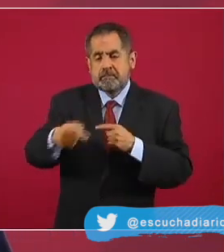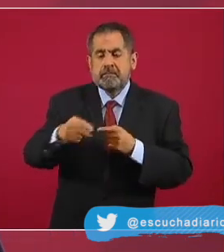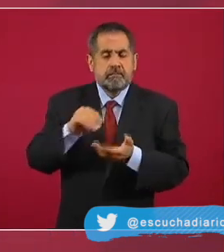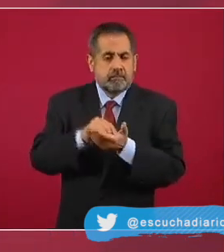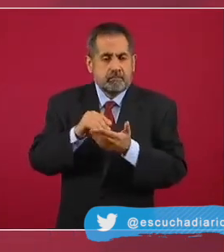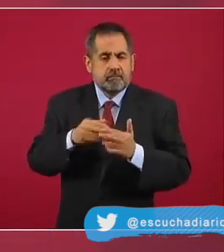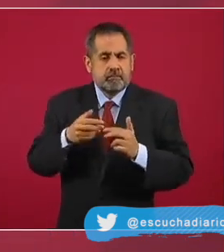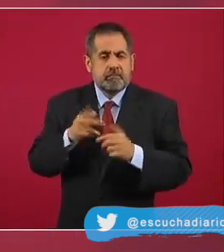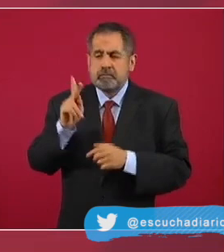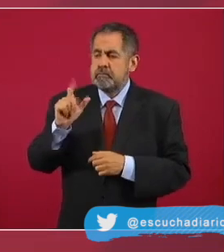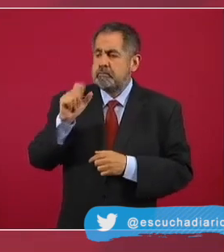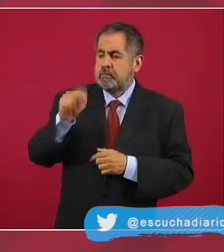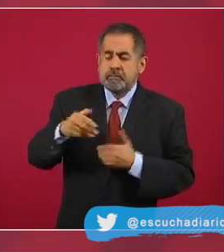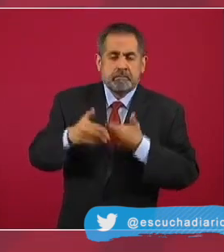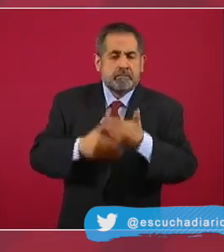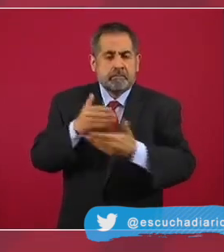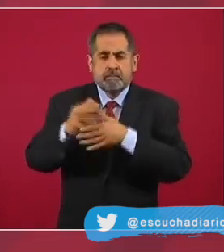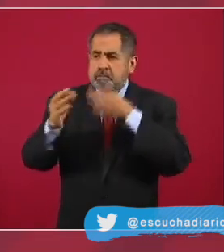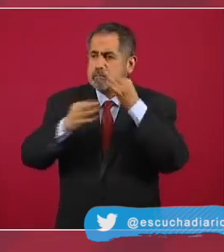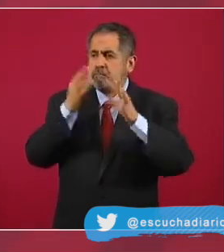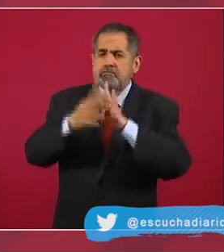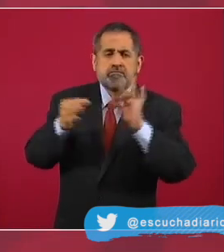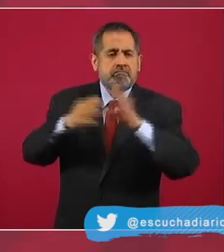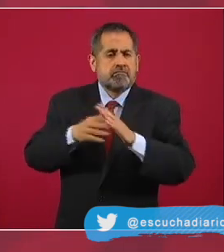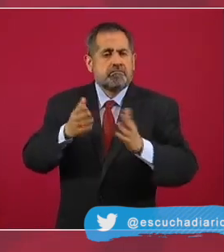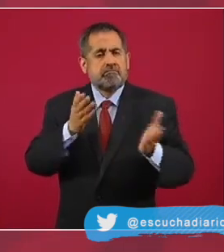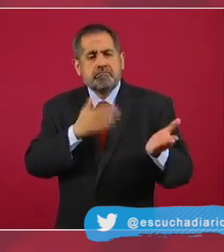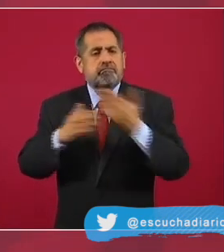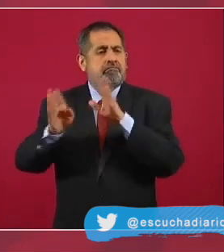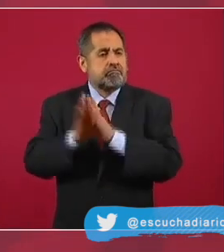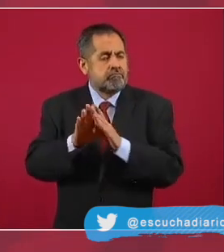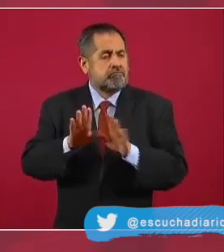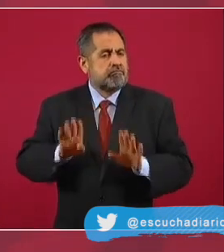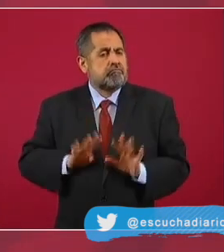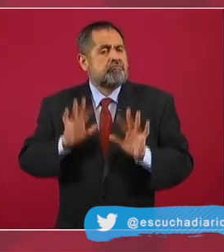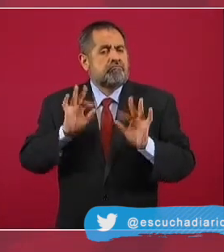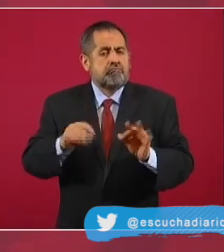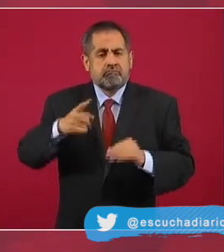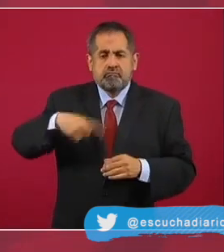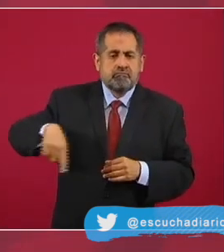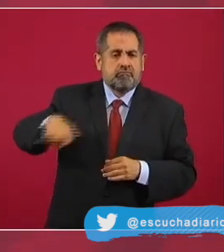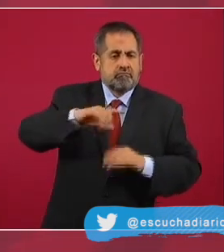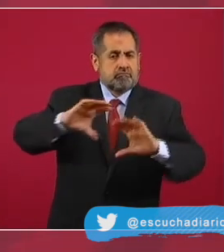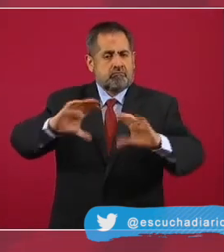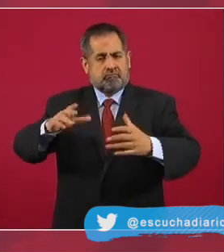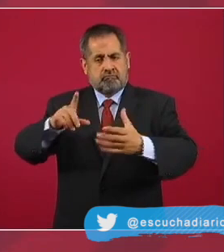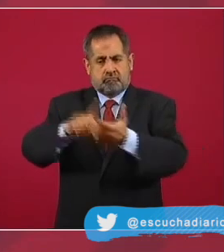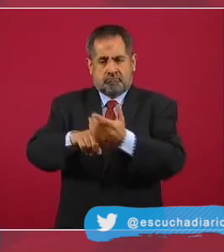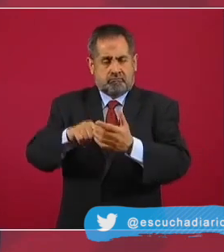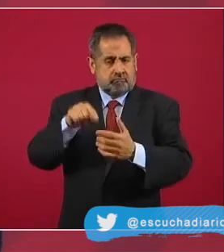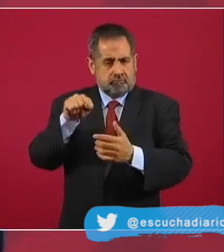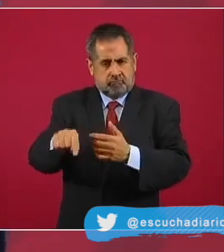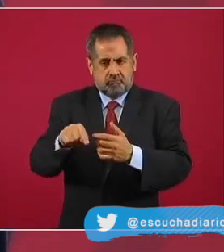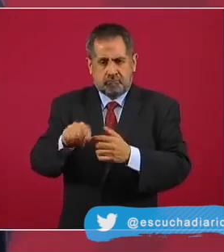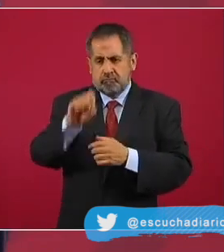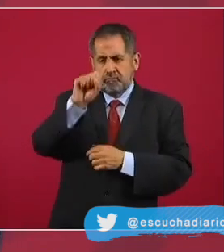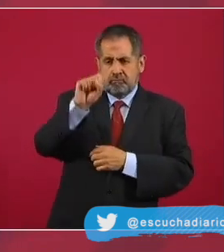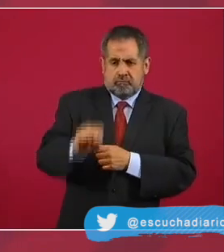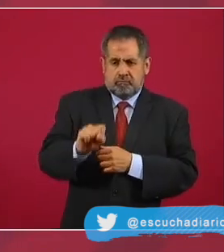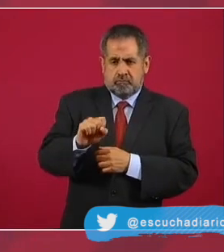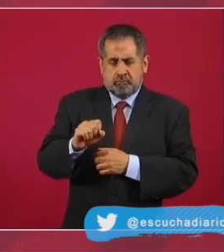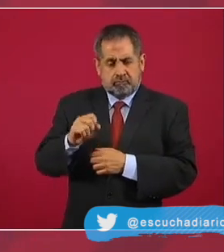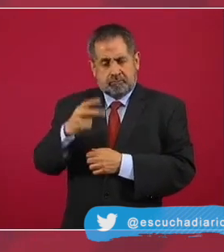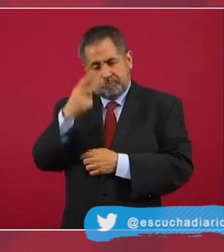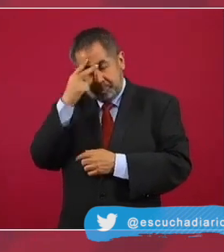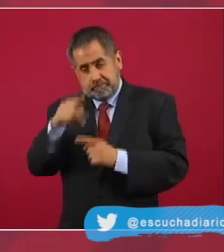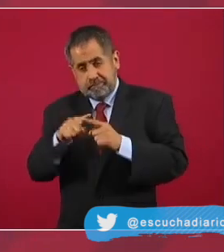continuar con el plan de promover el desarrollo y el bienestar de las comunidades del sureste de México y de